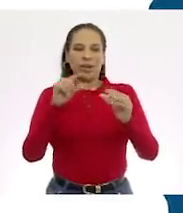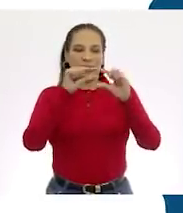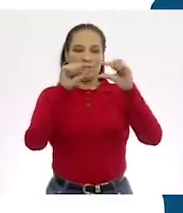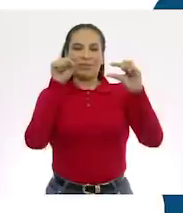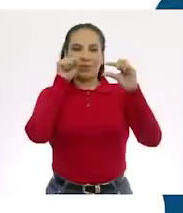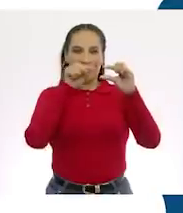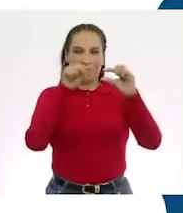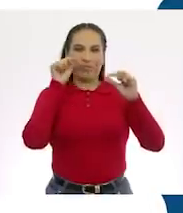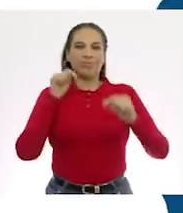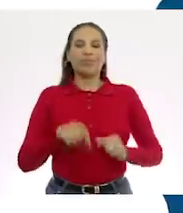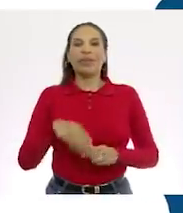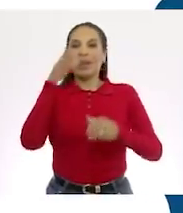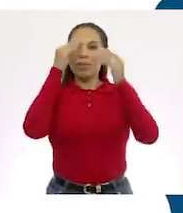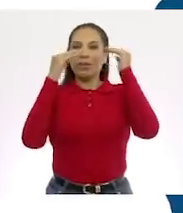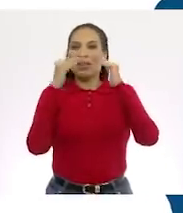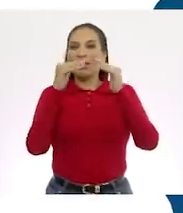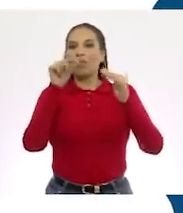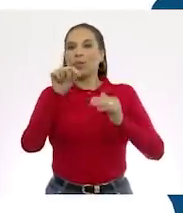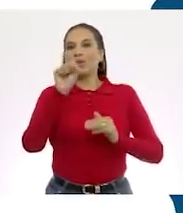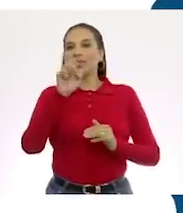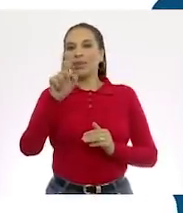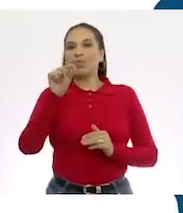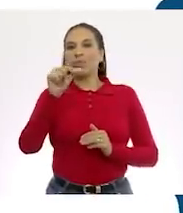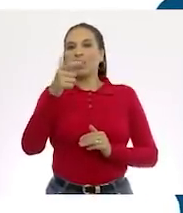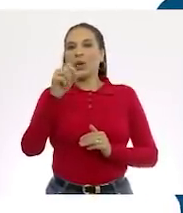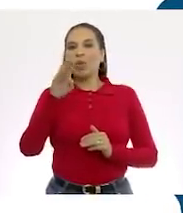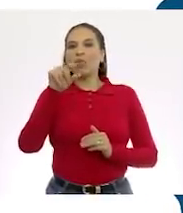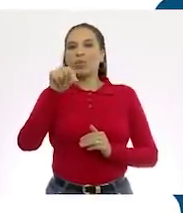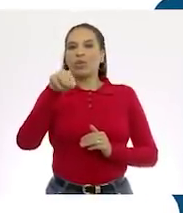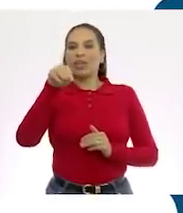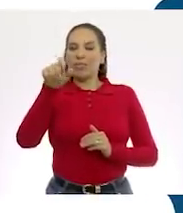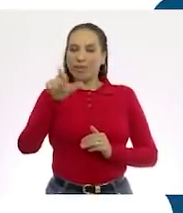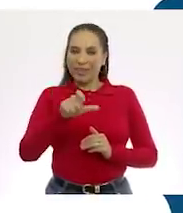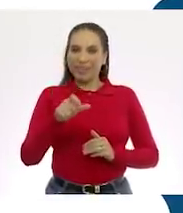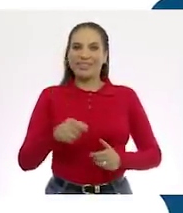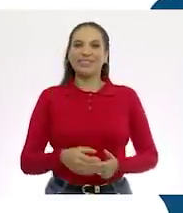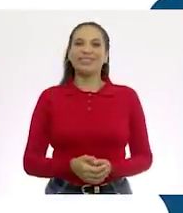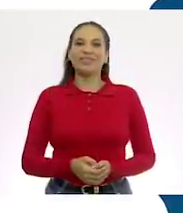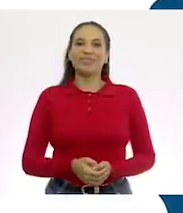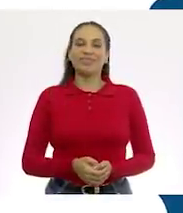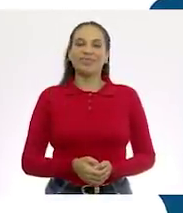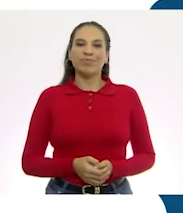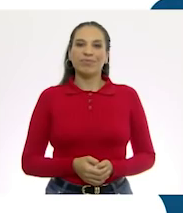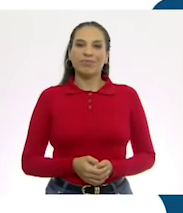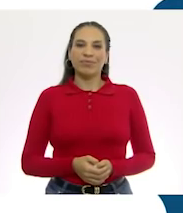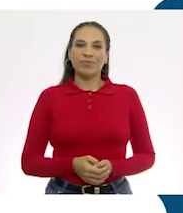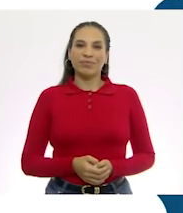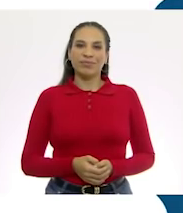encontrar en la siguiente liga, aprendeencasa.sep.gob.mx.